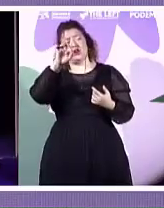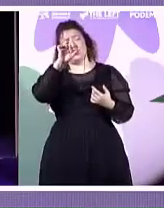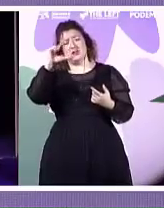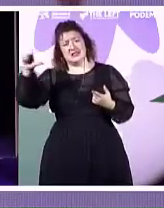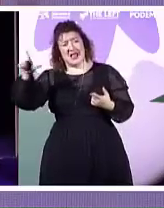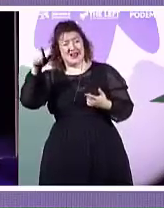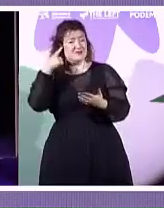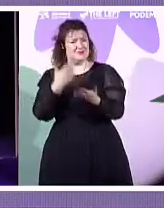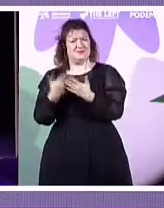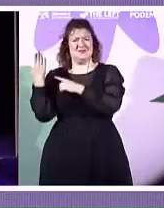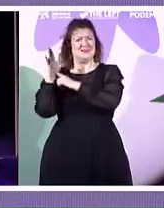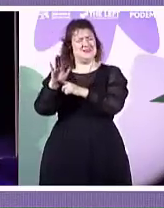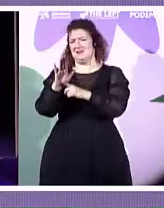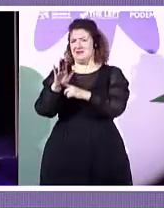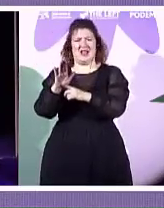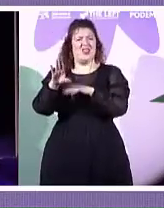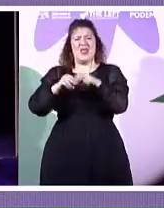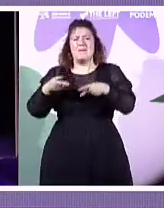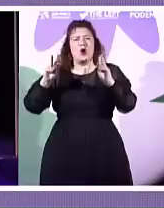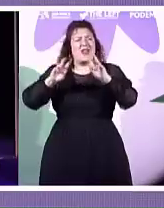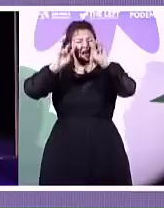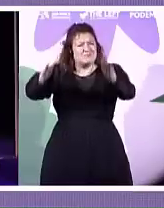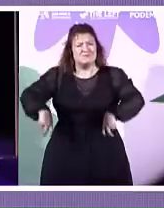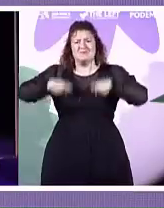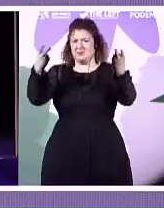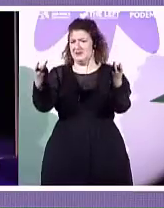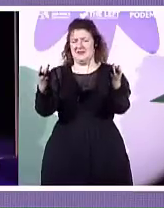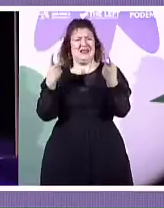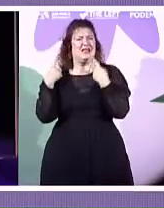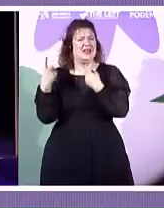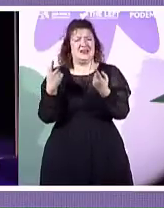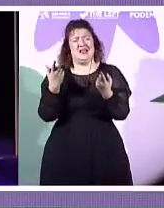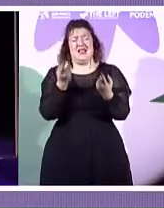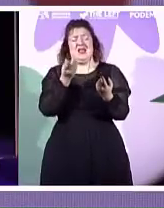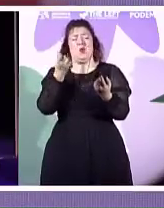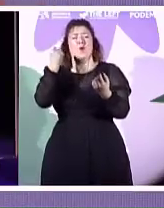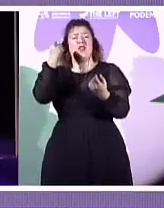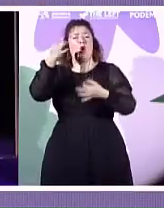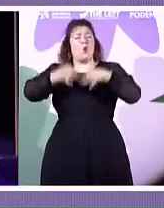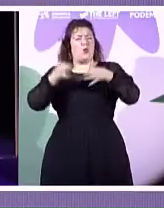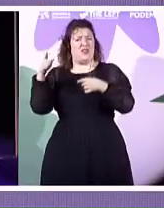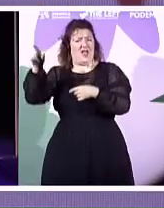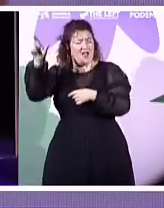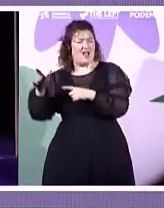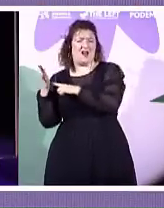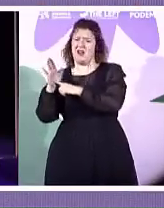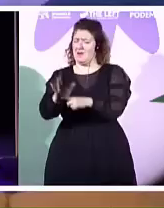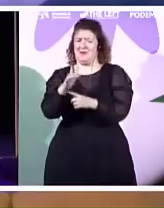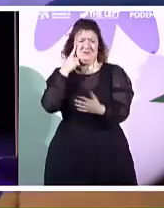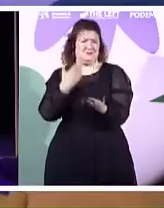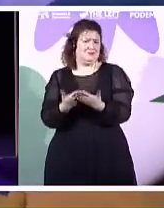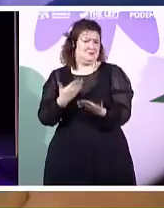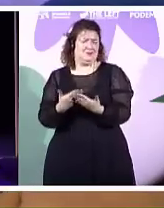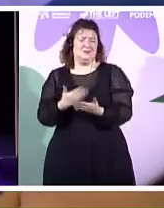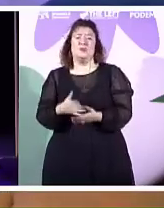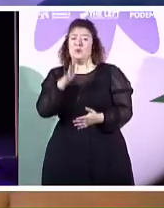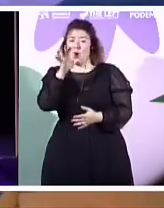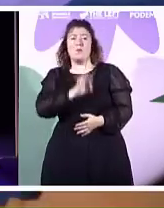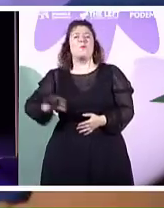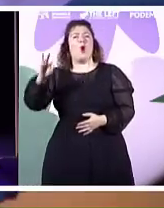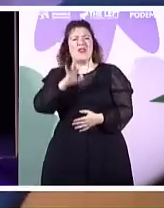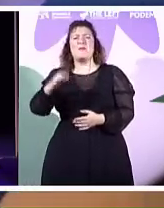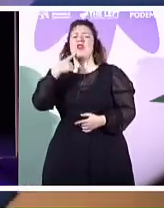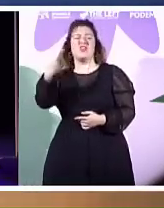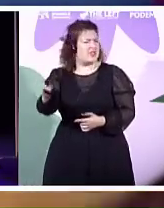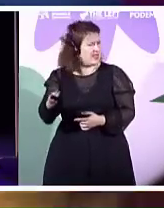representa la regeneración democrática que necesita nuestro poder judicial y por eso podemos es la fuerza que ha dicho